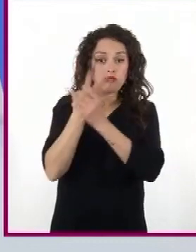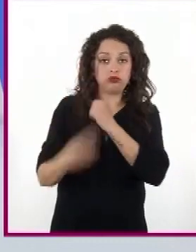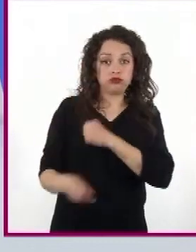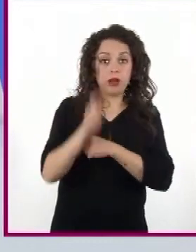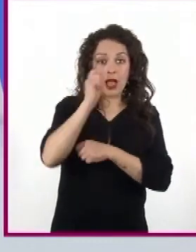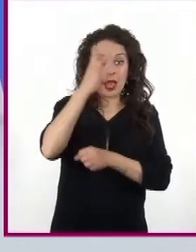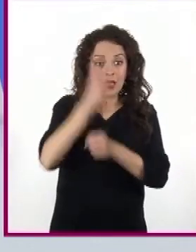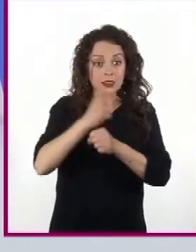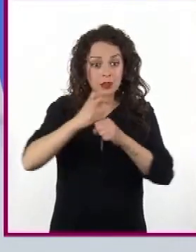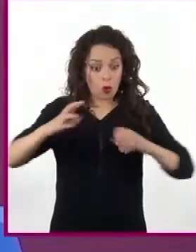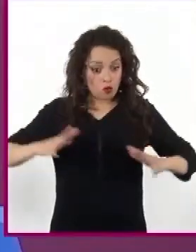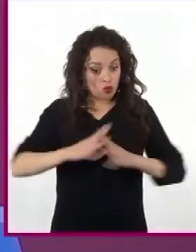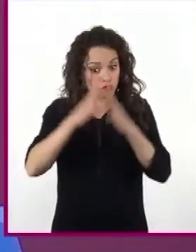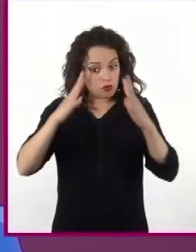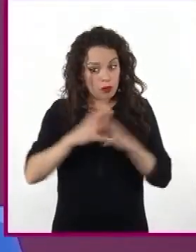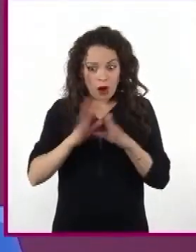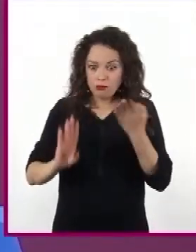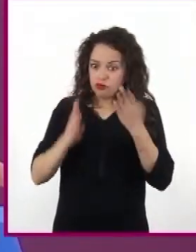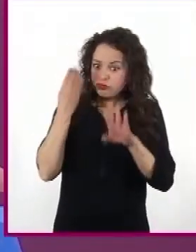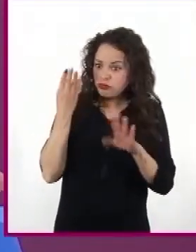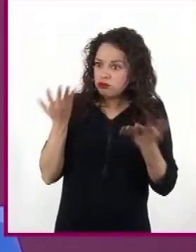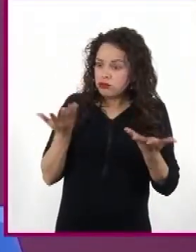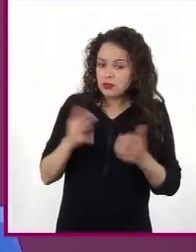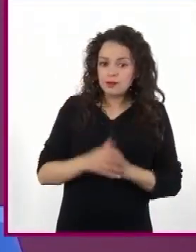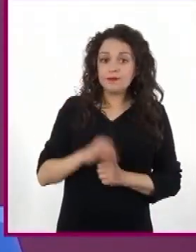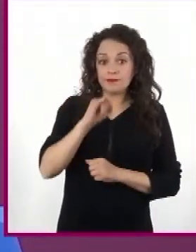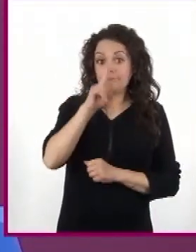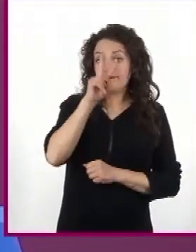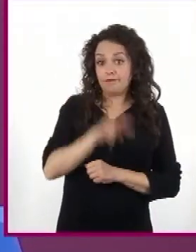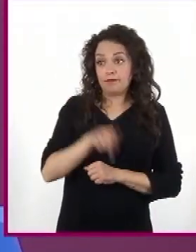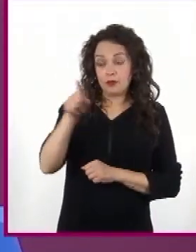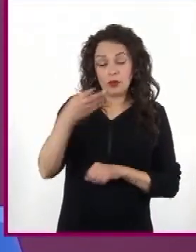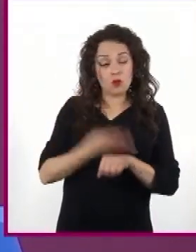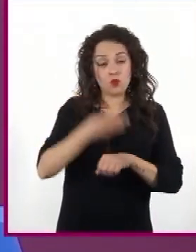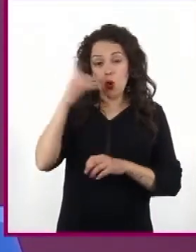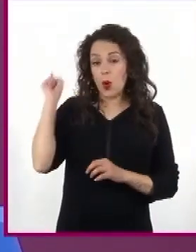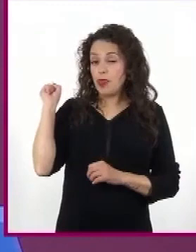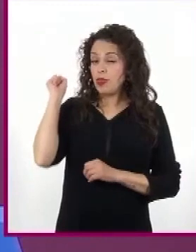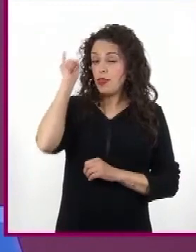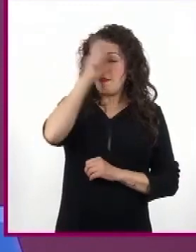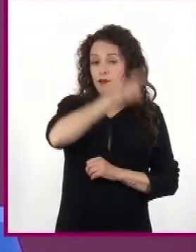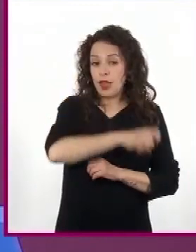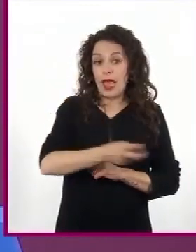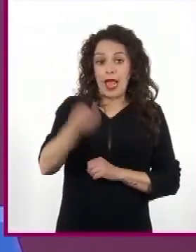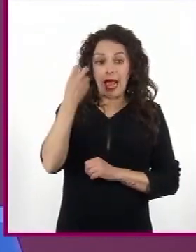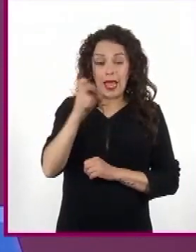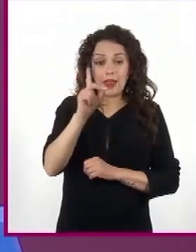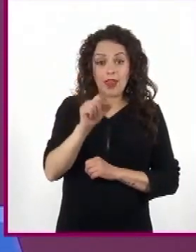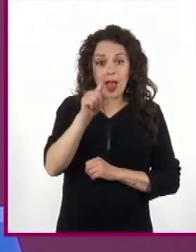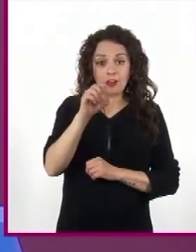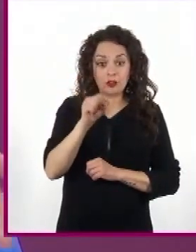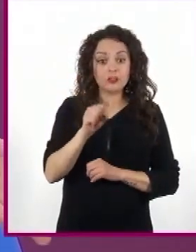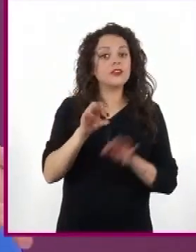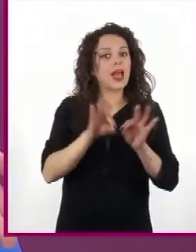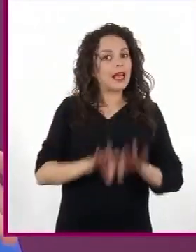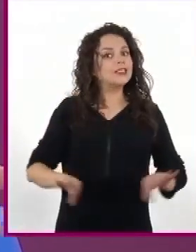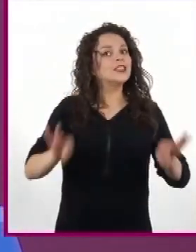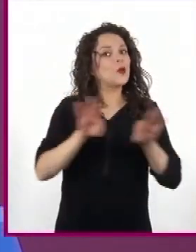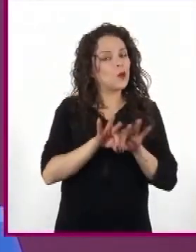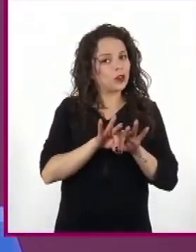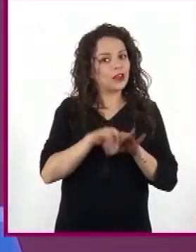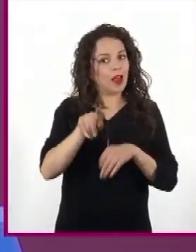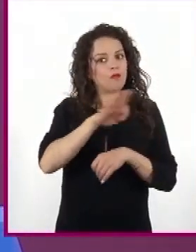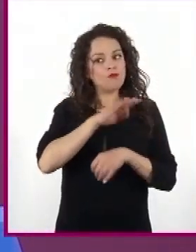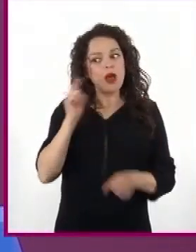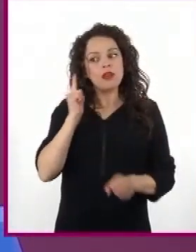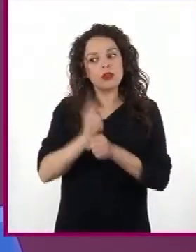Segunda Guerra Mundial? Sí, momentos realmente difíciles. Esos datos pueden ser relevantes para darnos cuenta del